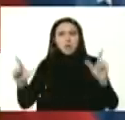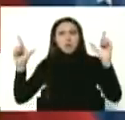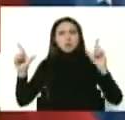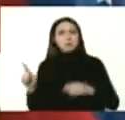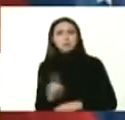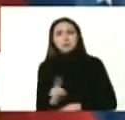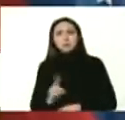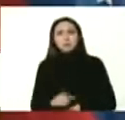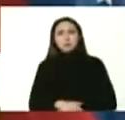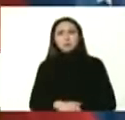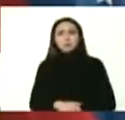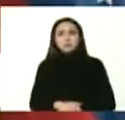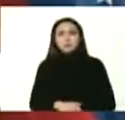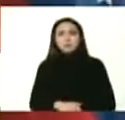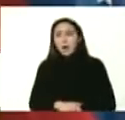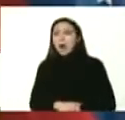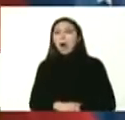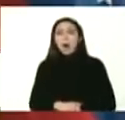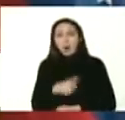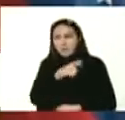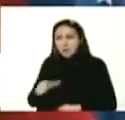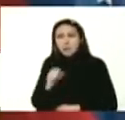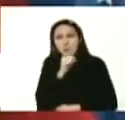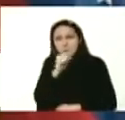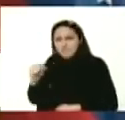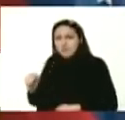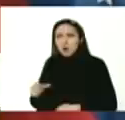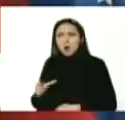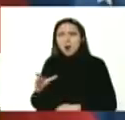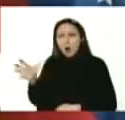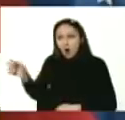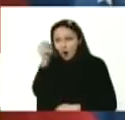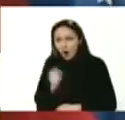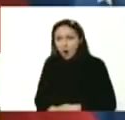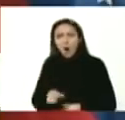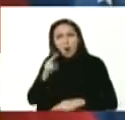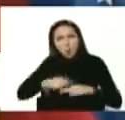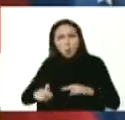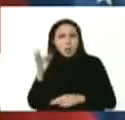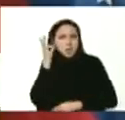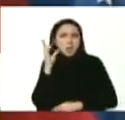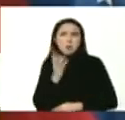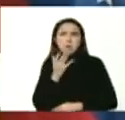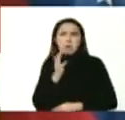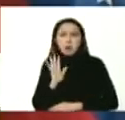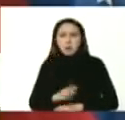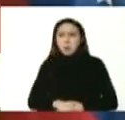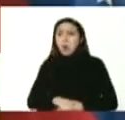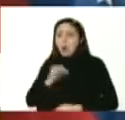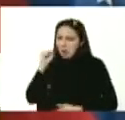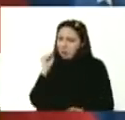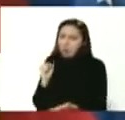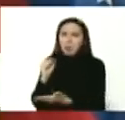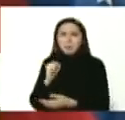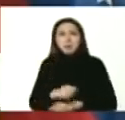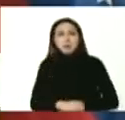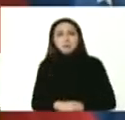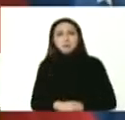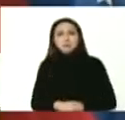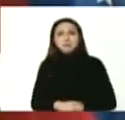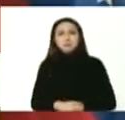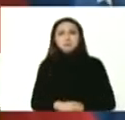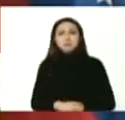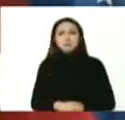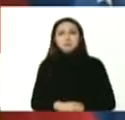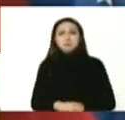femicida futuro agarra a una dama, a una menor de edad, la mata buscando, por